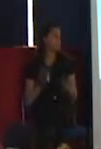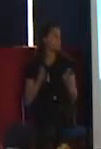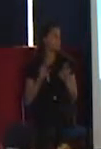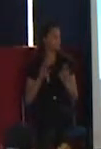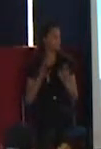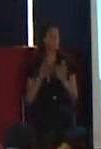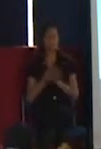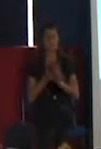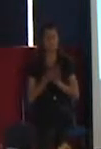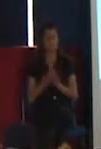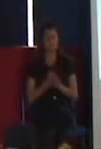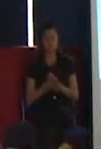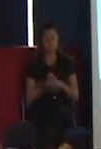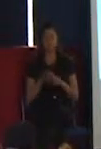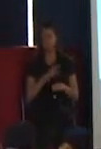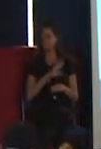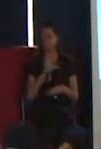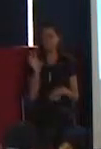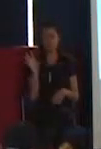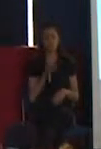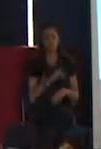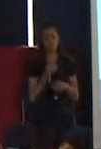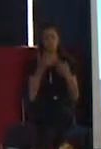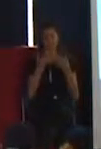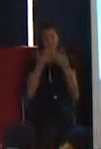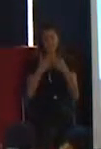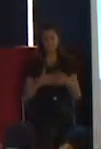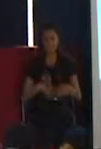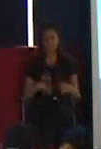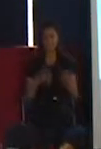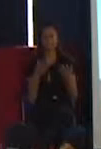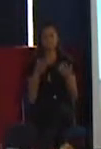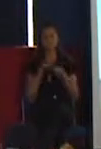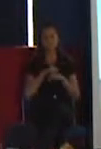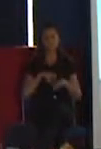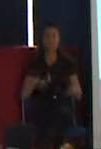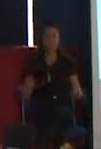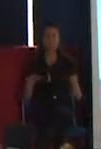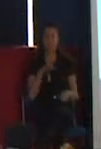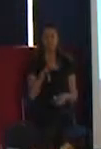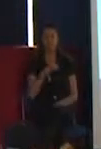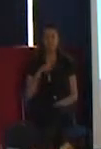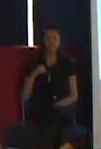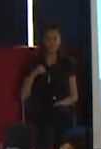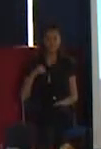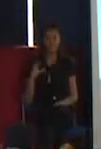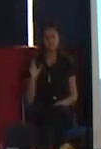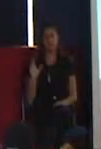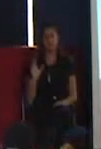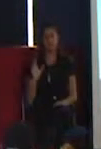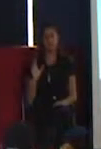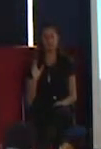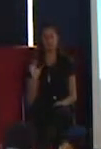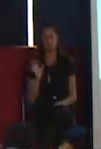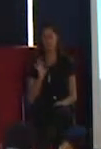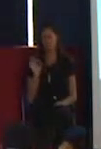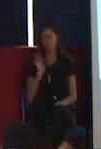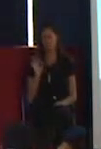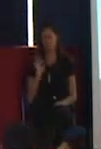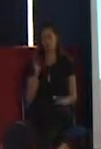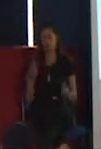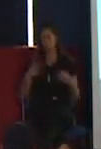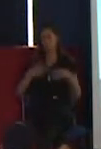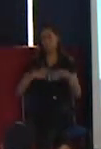información. Todas las empresas, ¿sí?, tanto públicas como privadas, o en su defecto